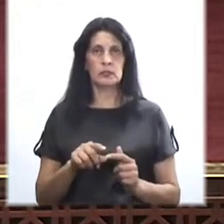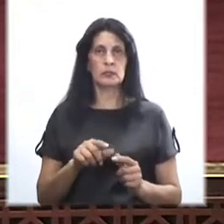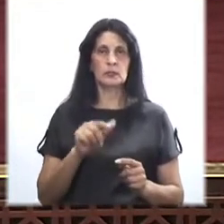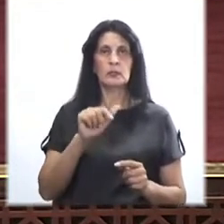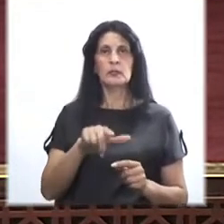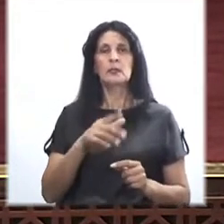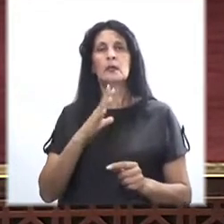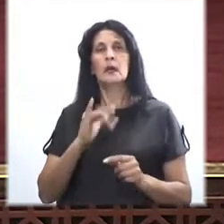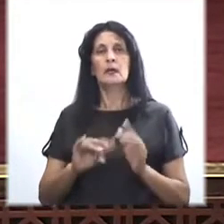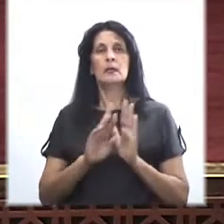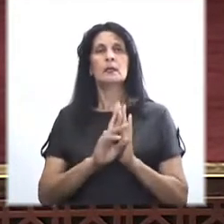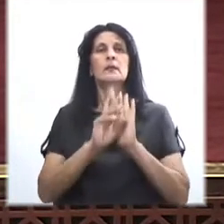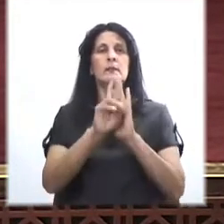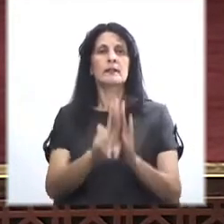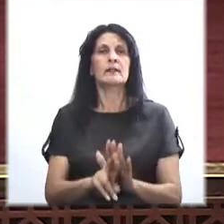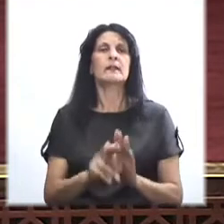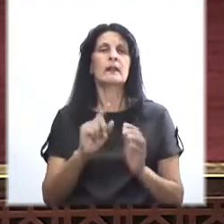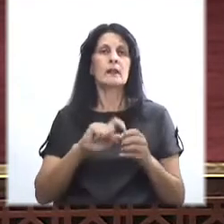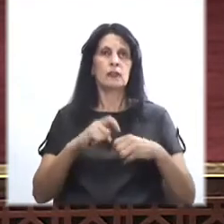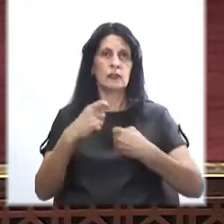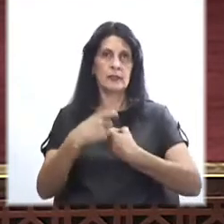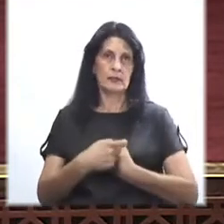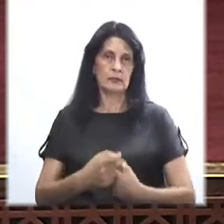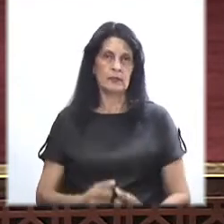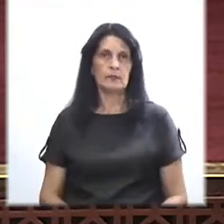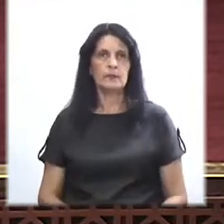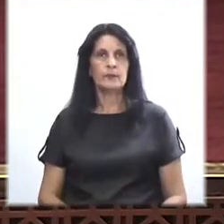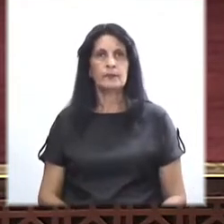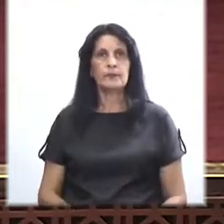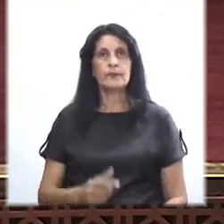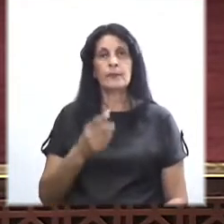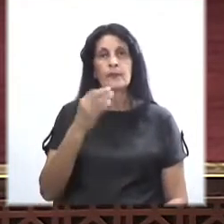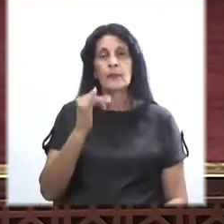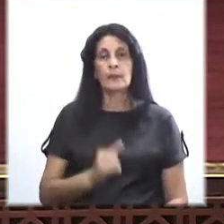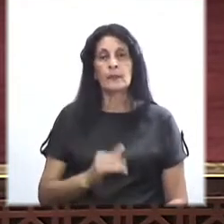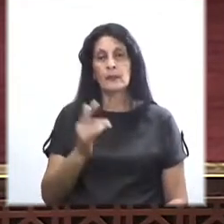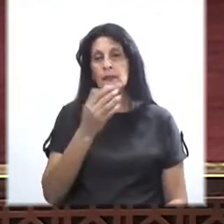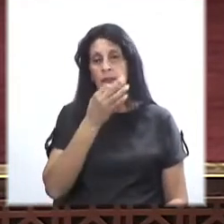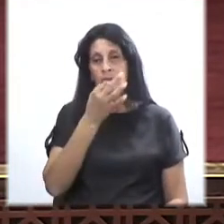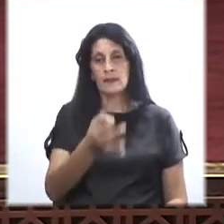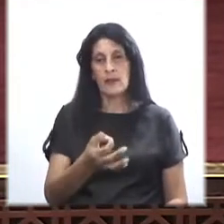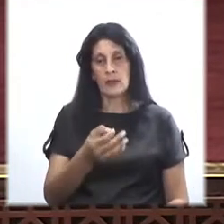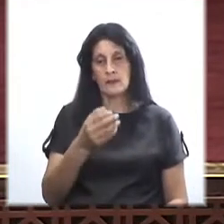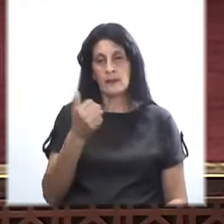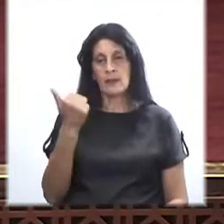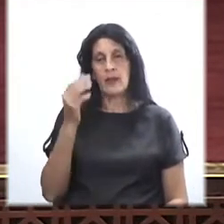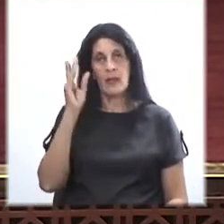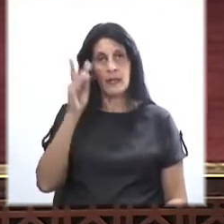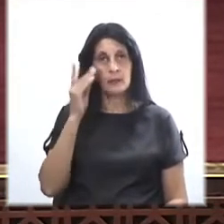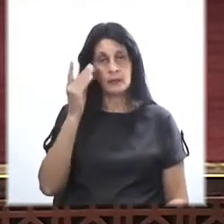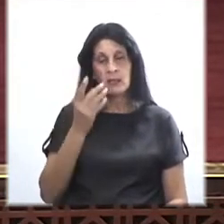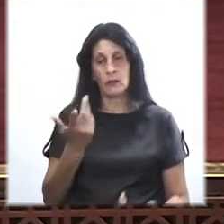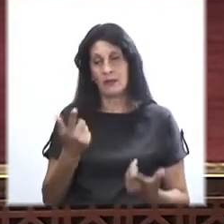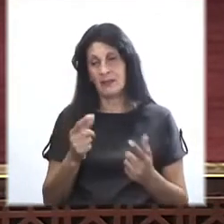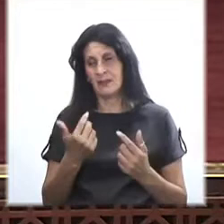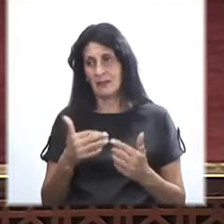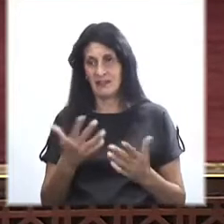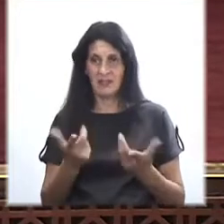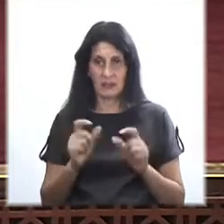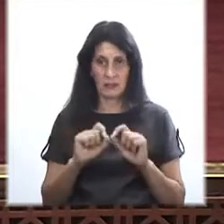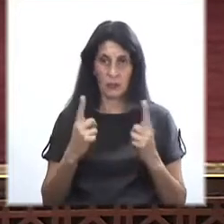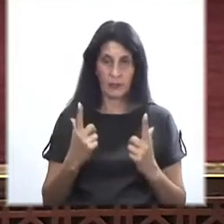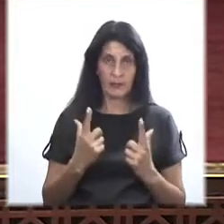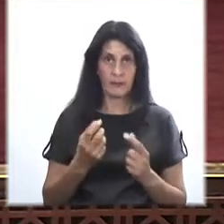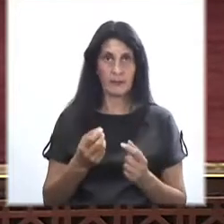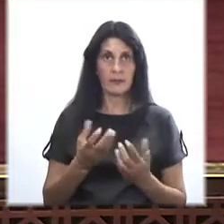son los que van a representar a los sindicatos. Bien decía la diputada Inés Moncillo recién, algo que llama la atención, que